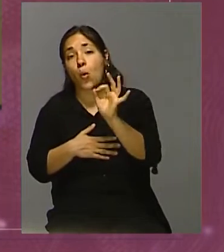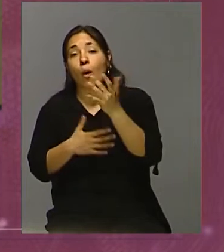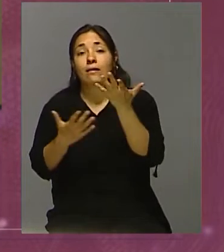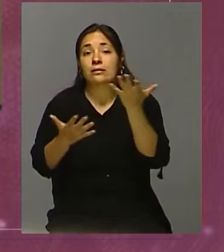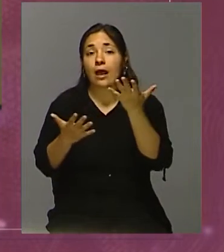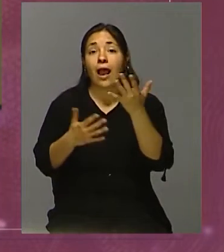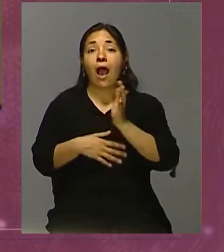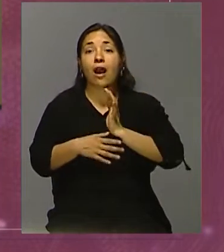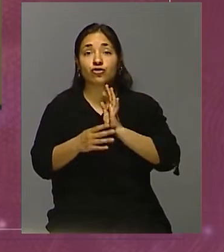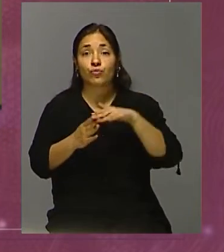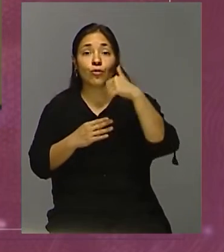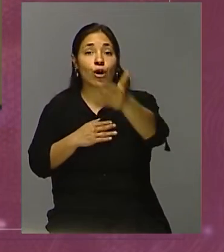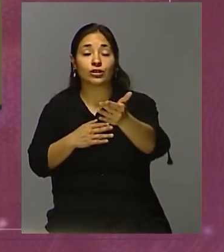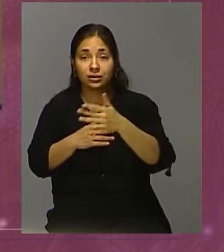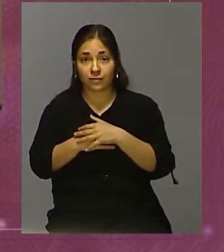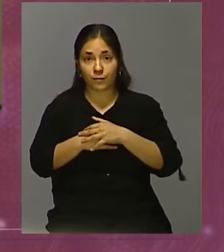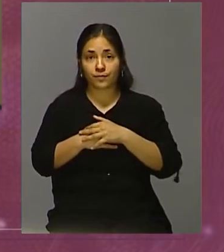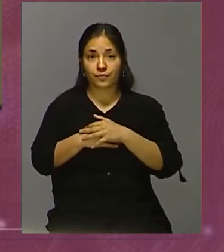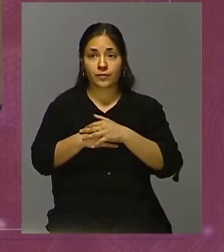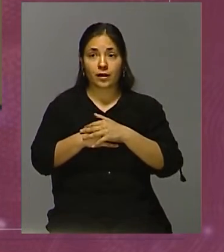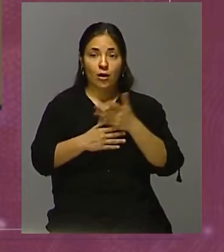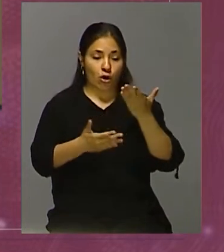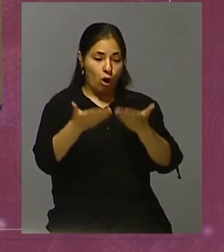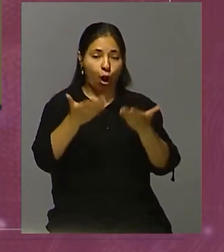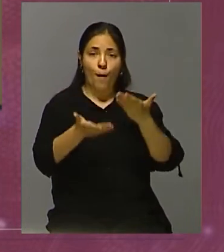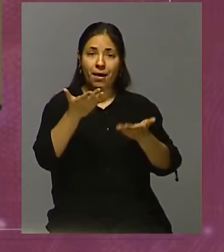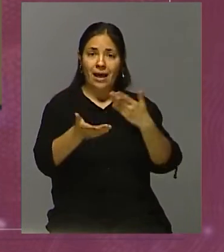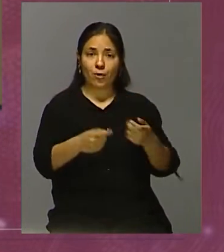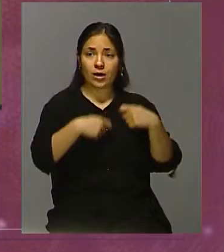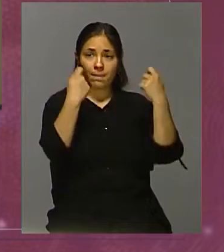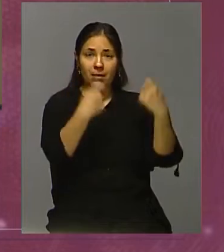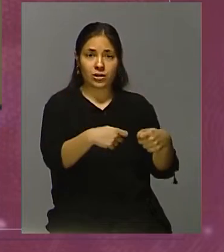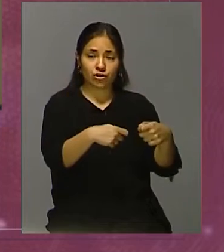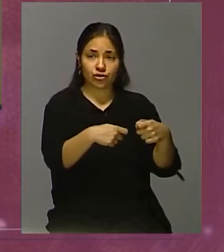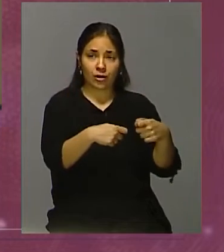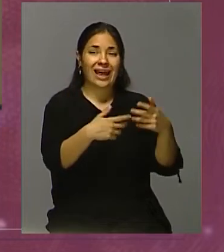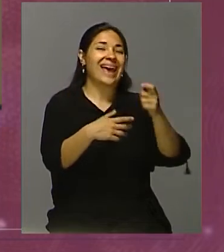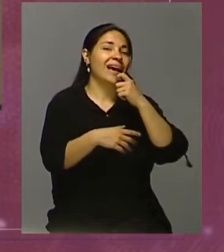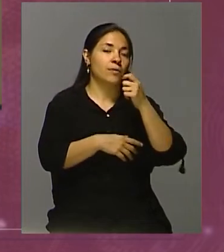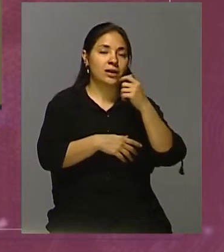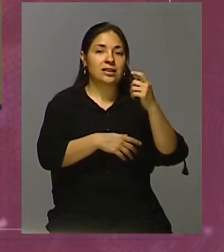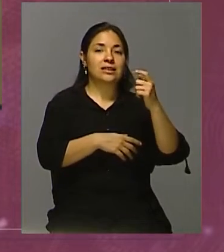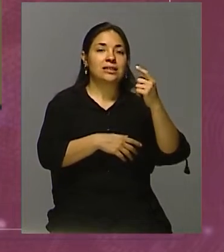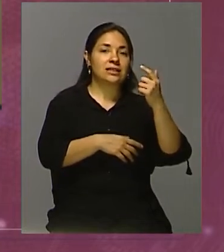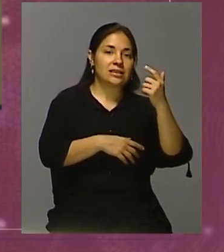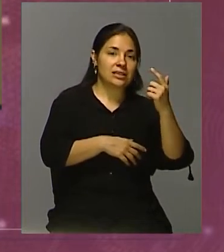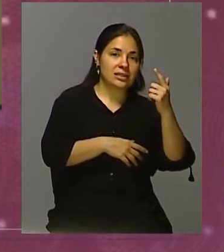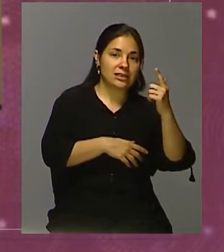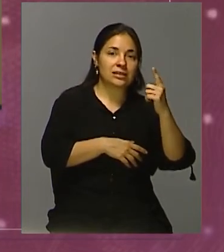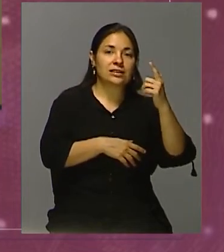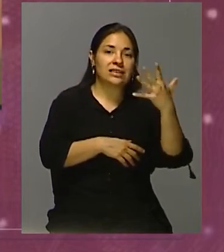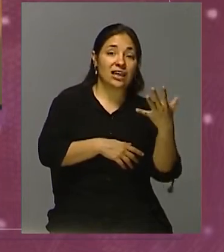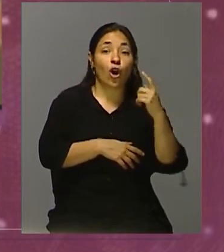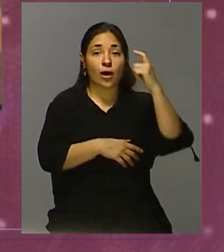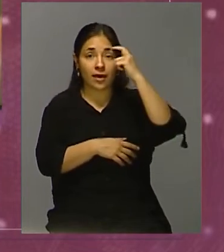los próximos años y la comparamos contra una posibilidad de inversión que va a ganar, estimemos 5, 10, 15, 25,